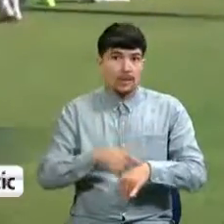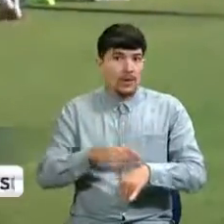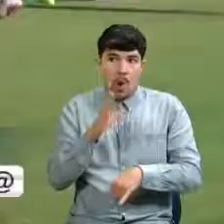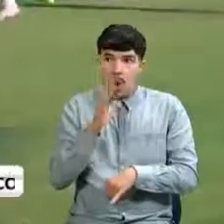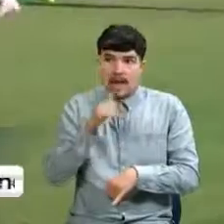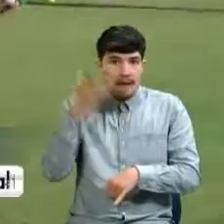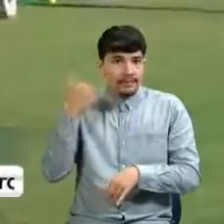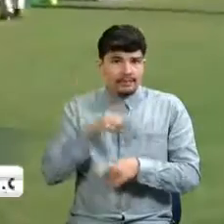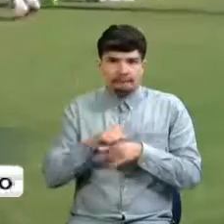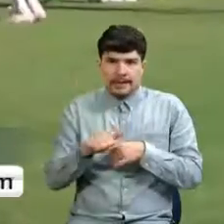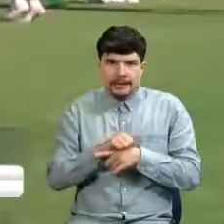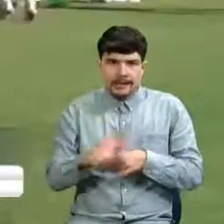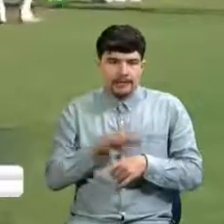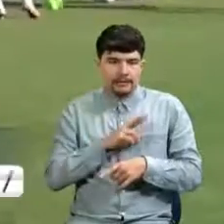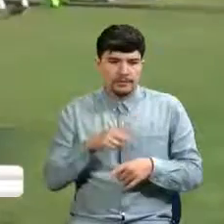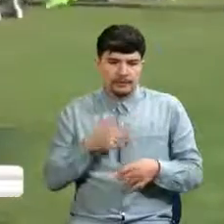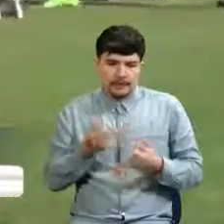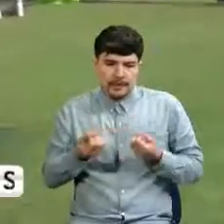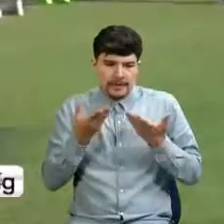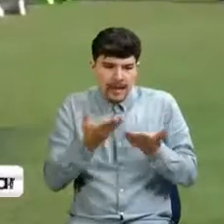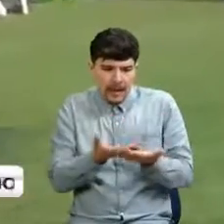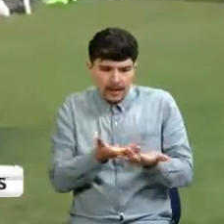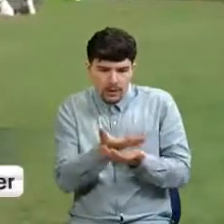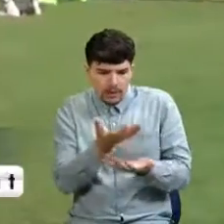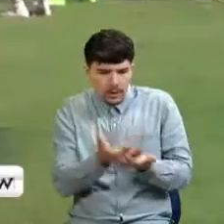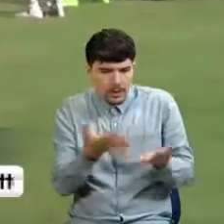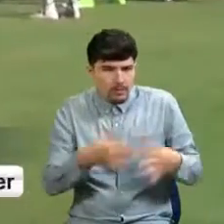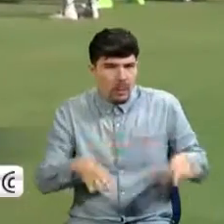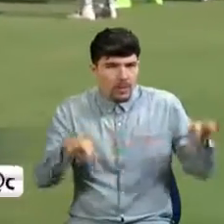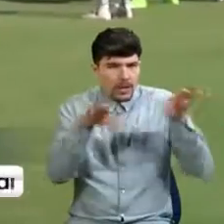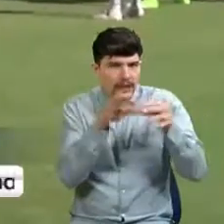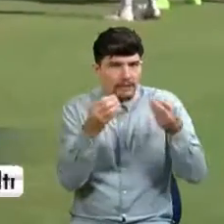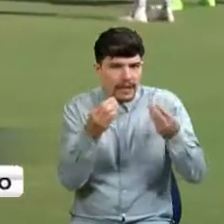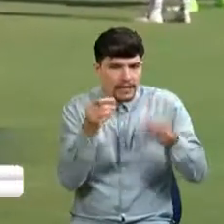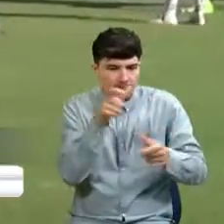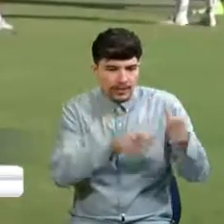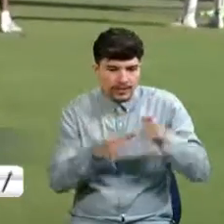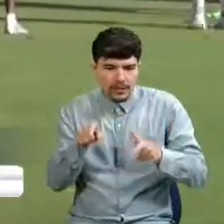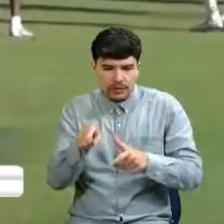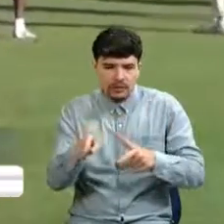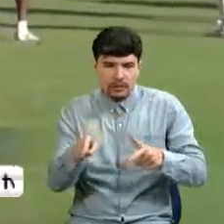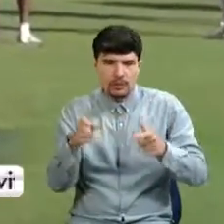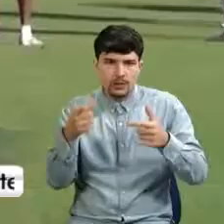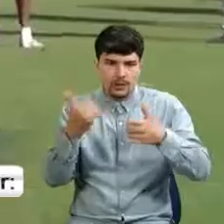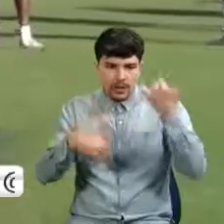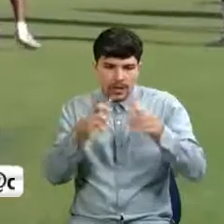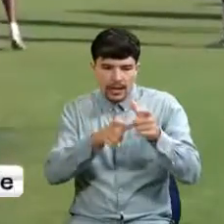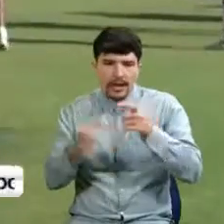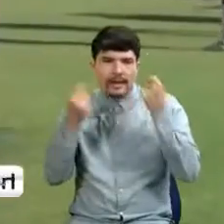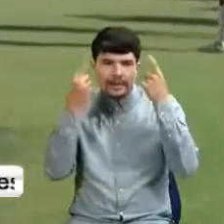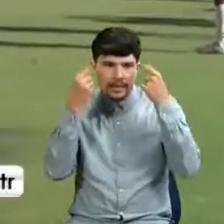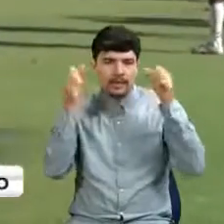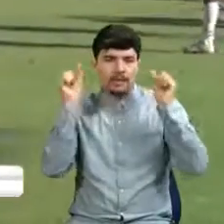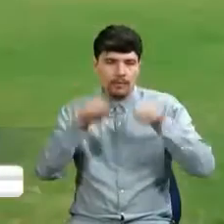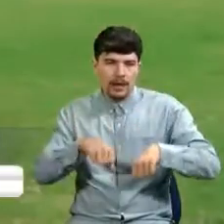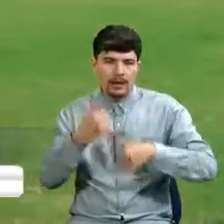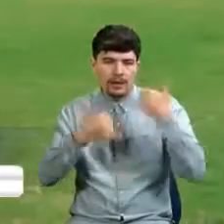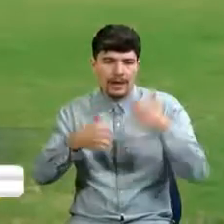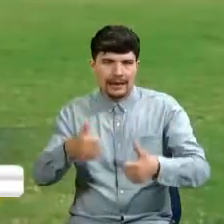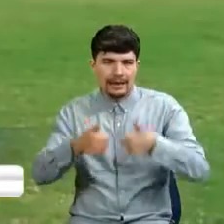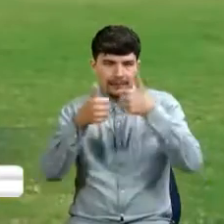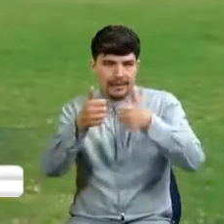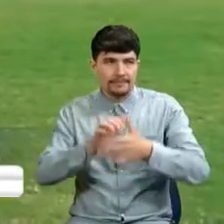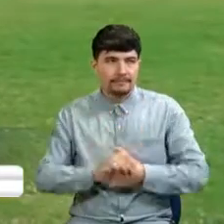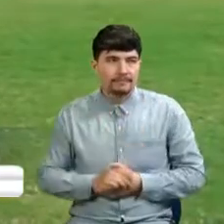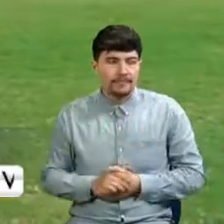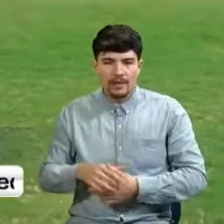trata de partir algunos conceptos muy puntuales para que los futbolistas se entiendan y bueno sea claro el mensaje no básicamente el ordenamiento